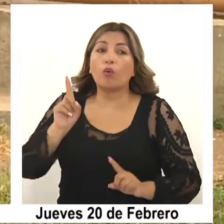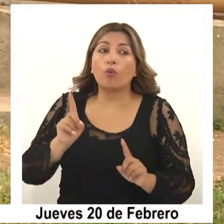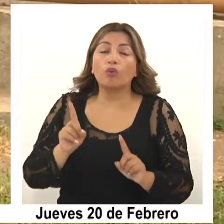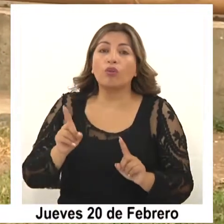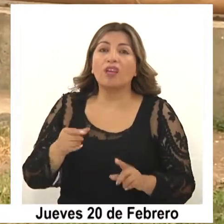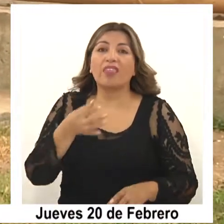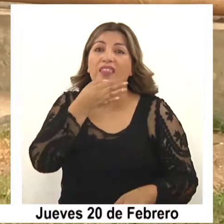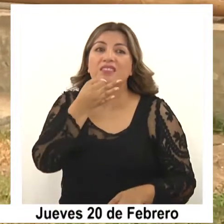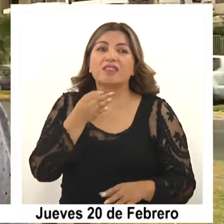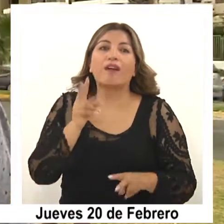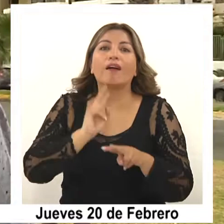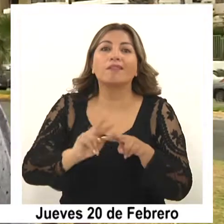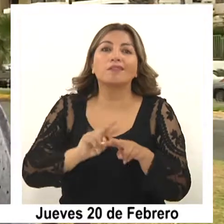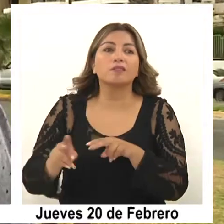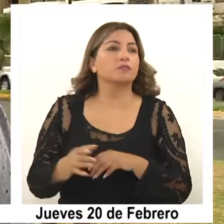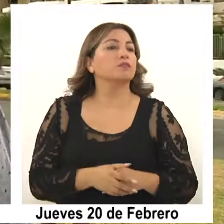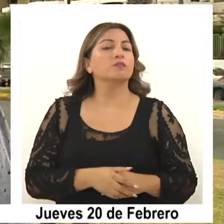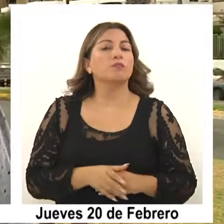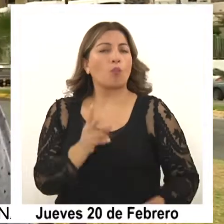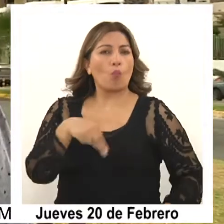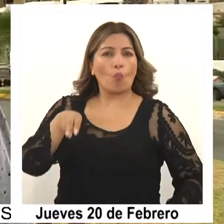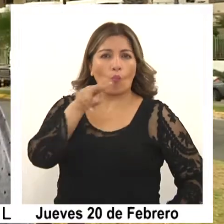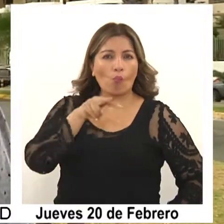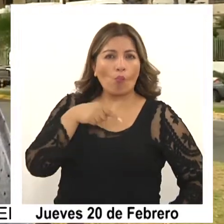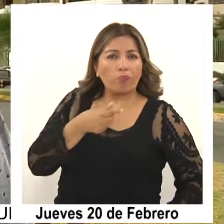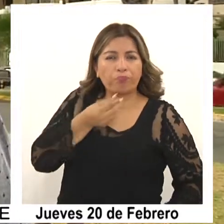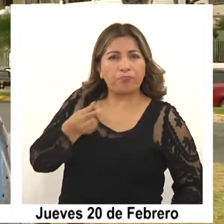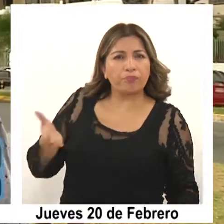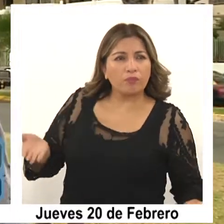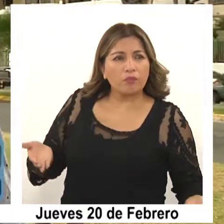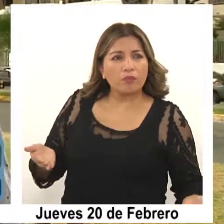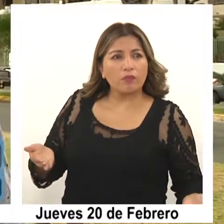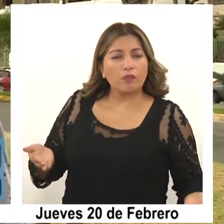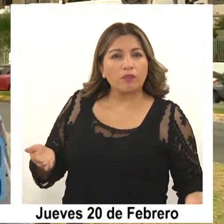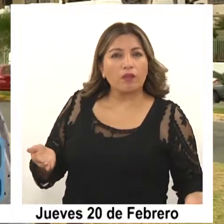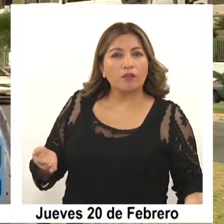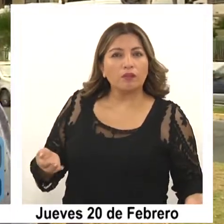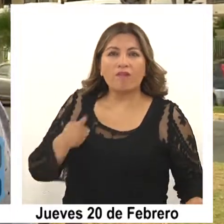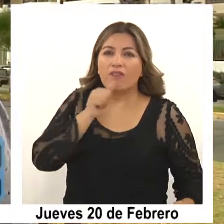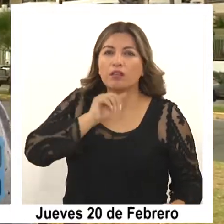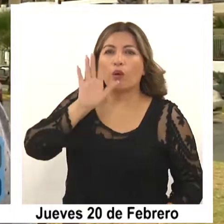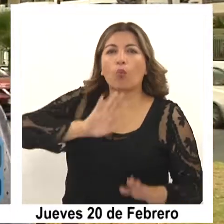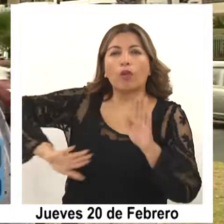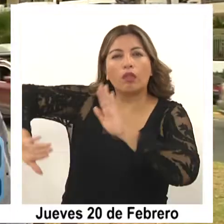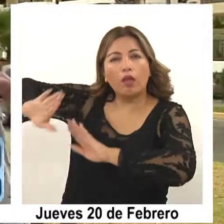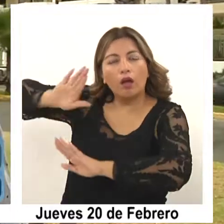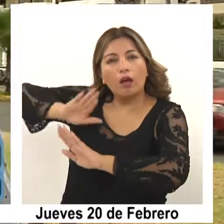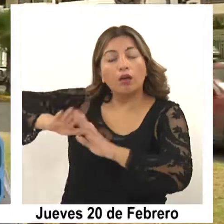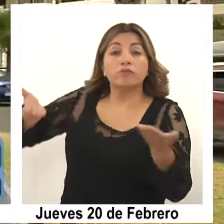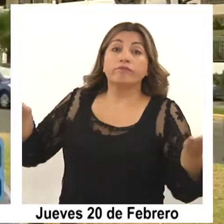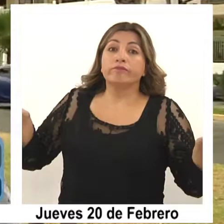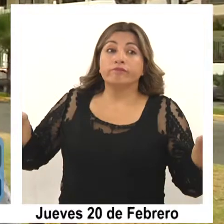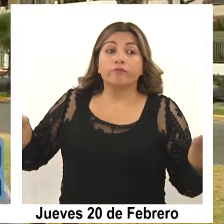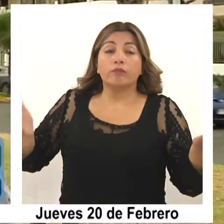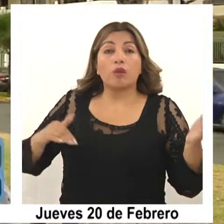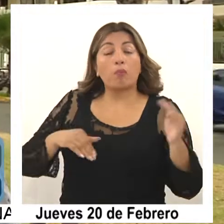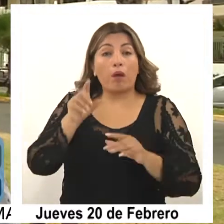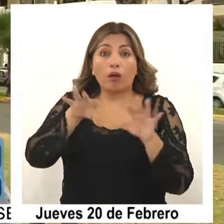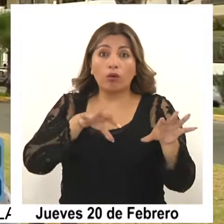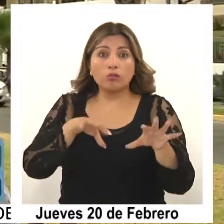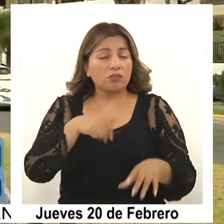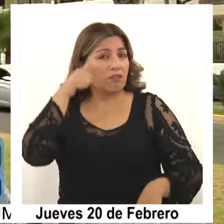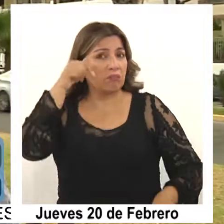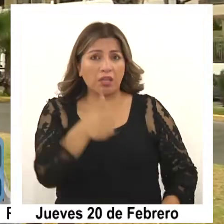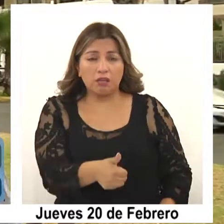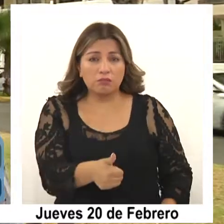una remodelación. Hay cosas que se han visto que están un poquito alejadas de la mano de Dios, pero la mayoría de las cosas están